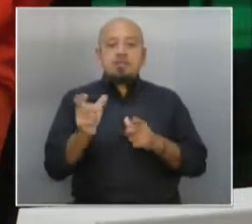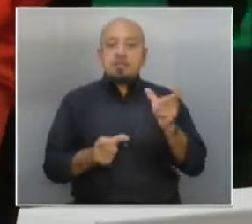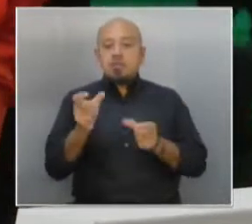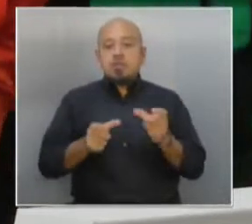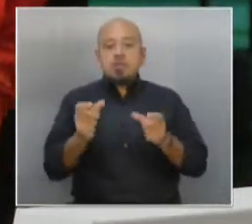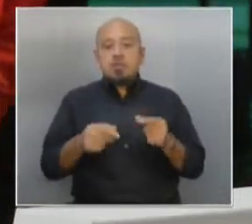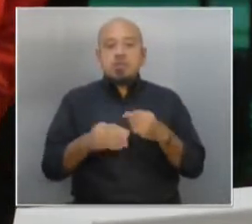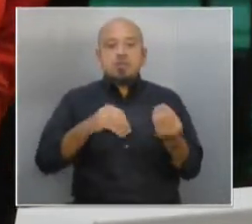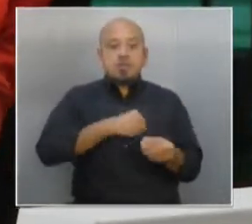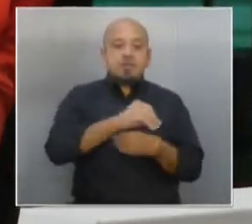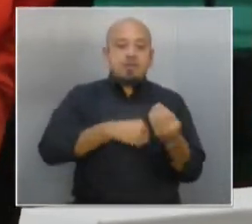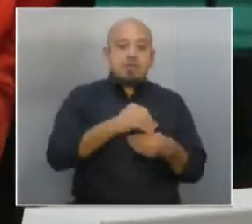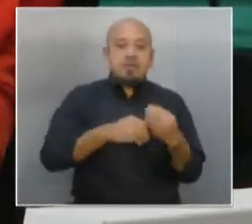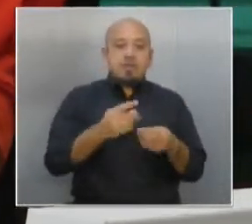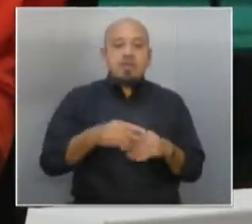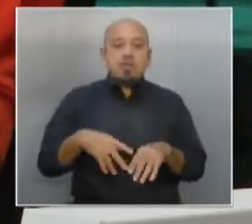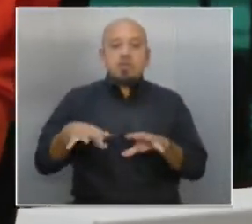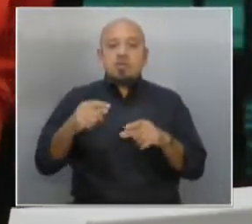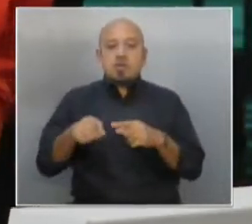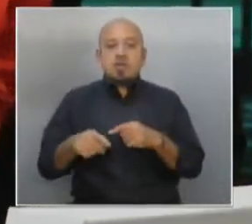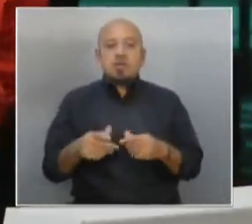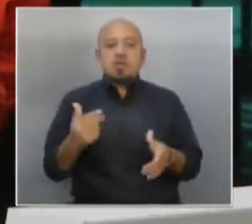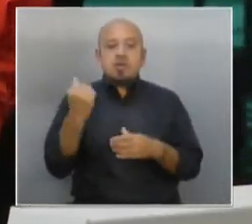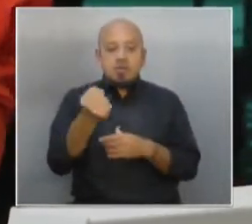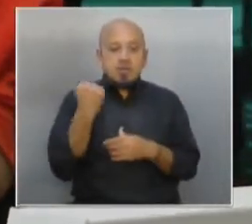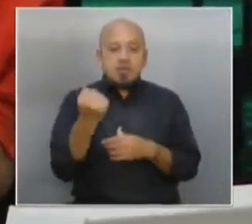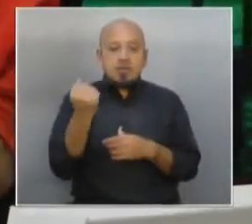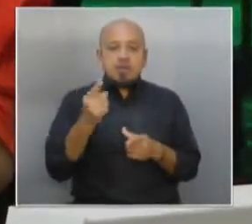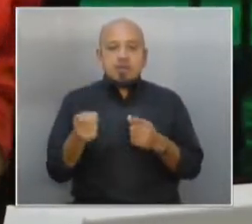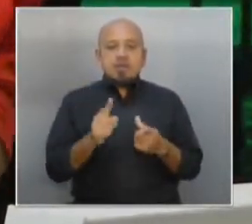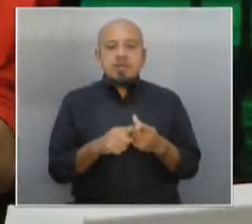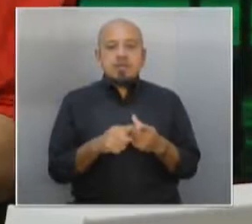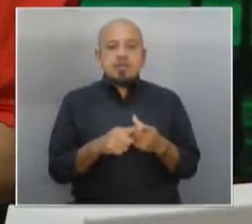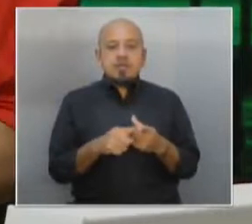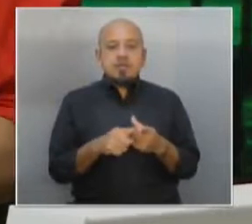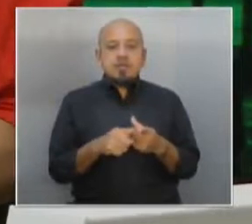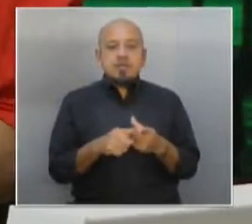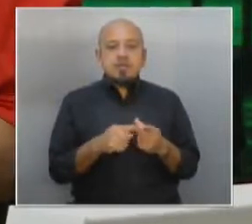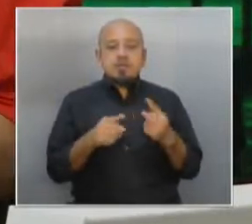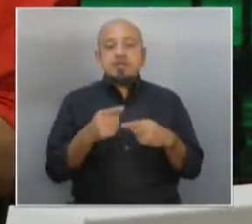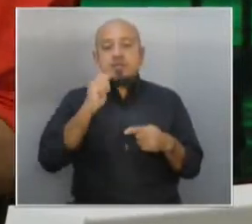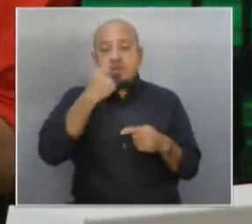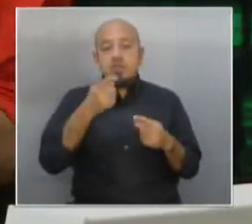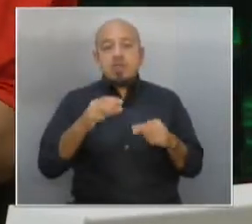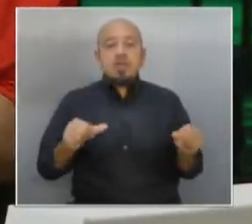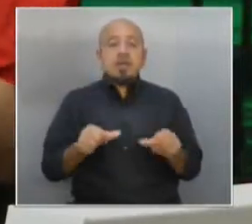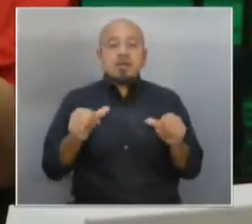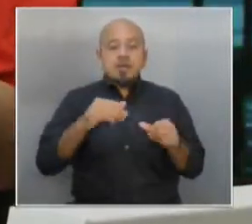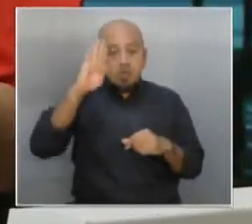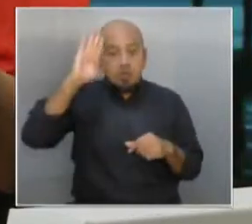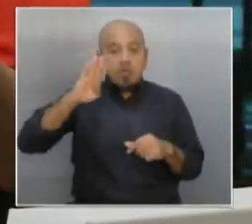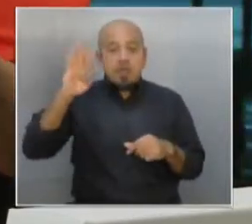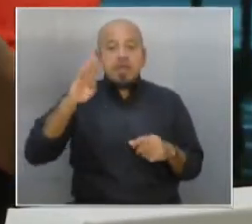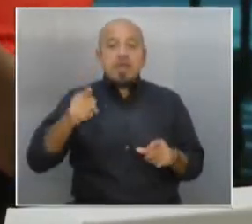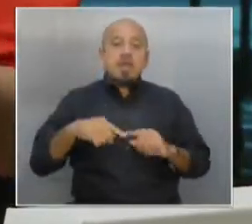encontrar una familia, encontrar un lugar donde lo abrace, qué importante, ¿no? Totalmente. No, lindo que hagan ese homenaje, que todos los